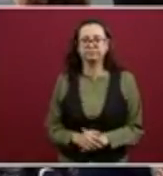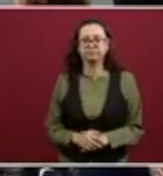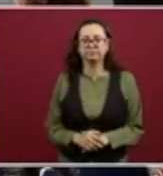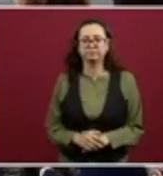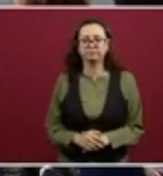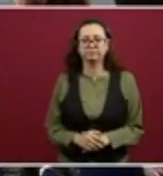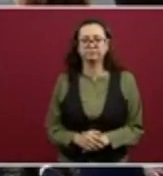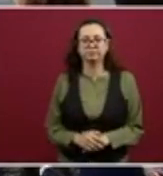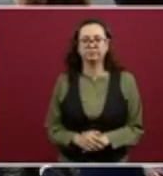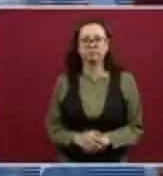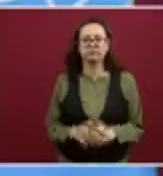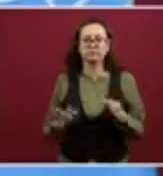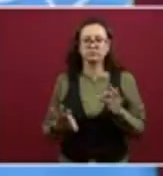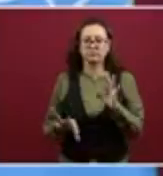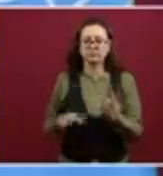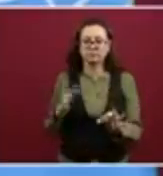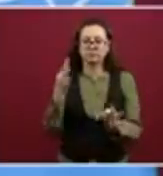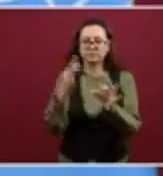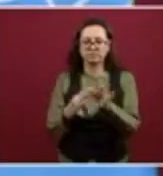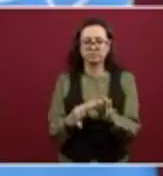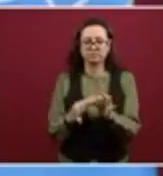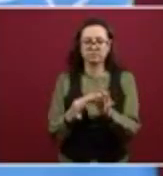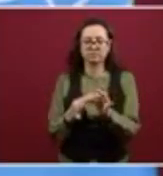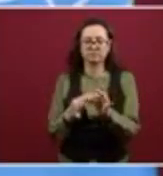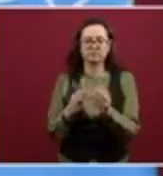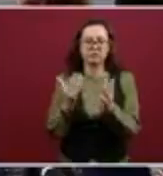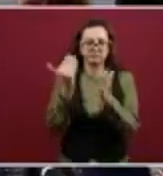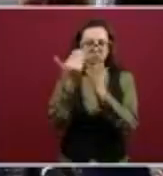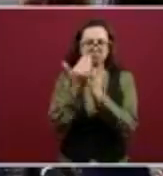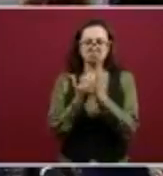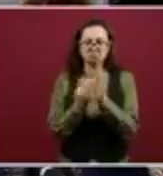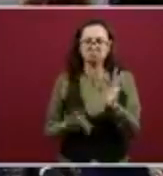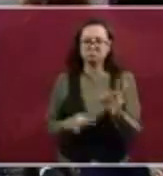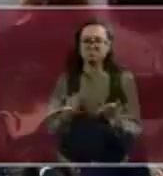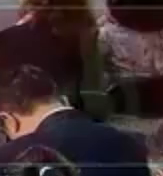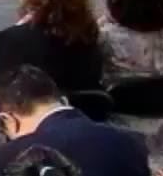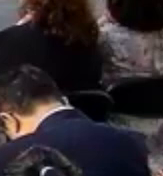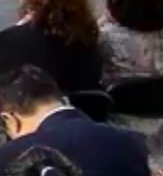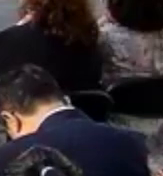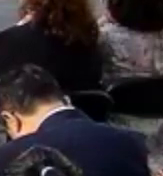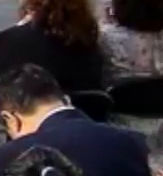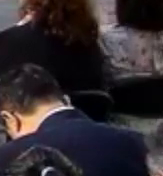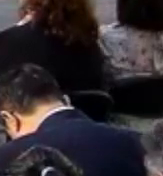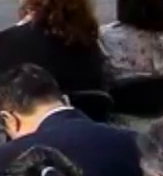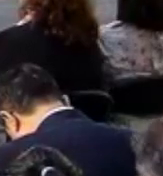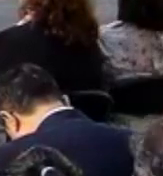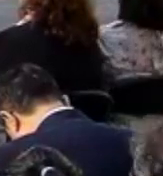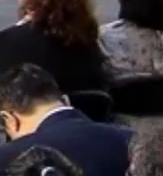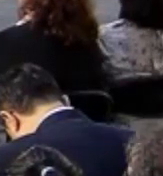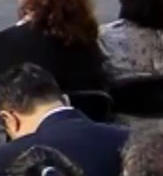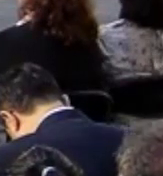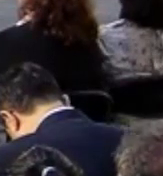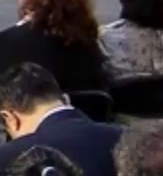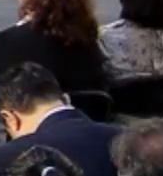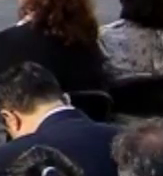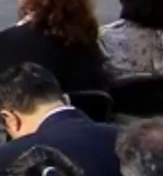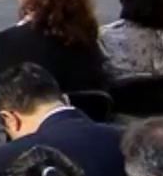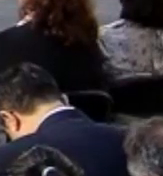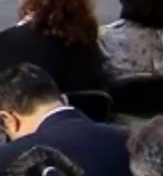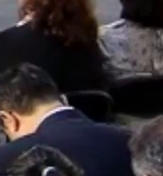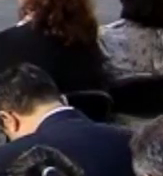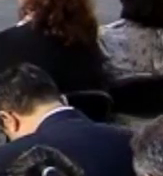Entonces, a cumplir. Eso es lo de la condonación de los